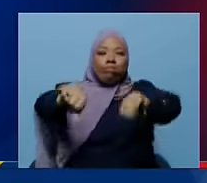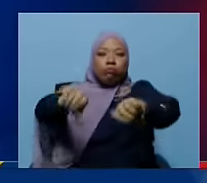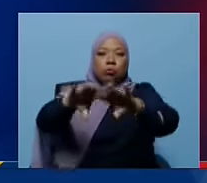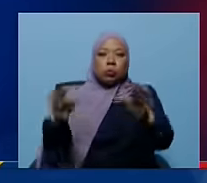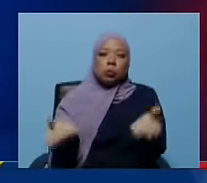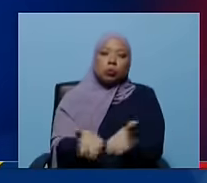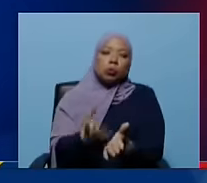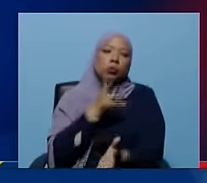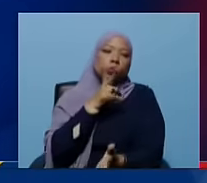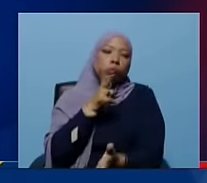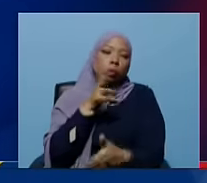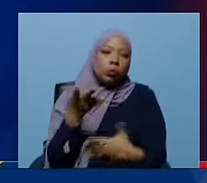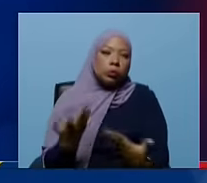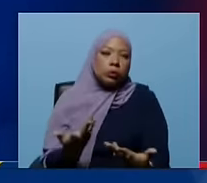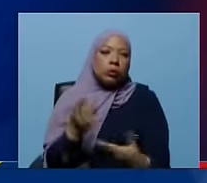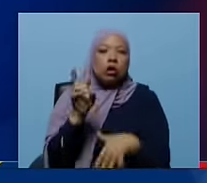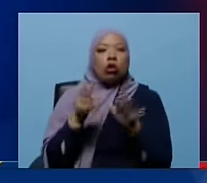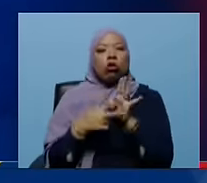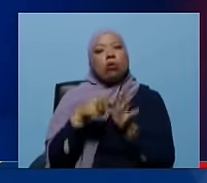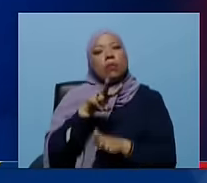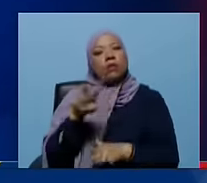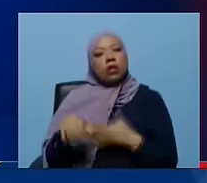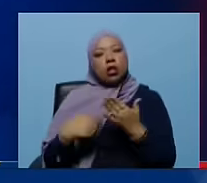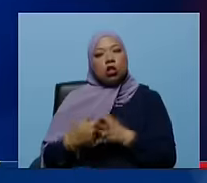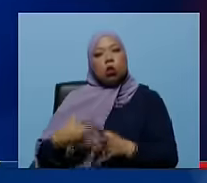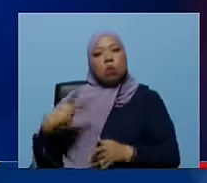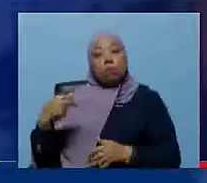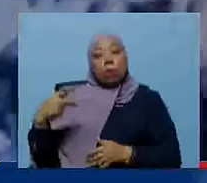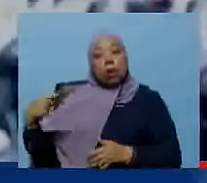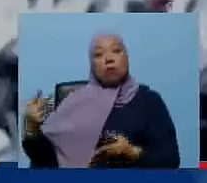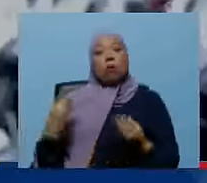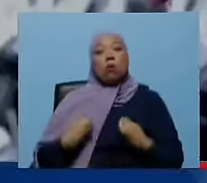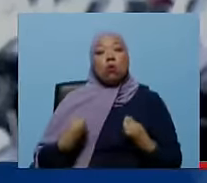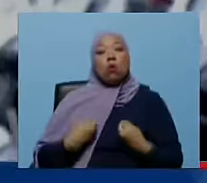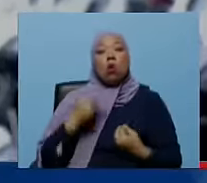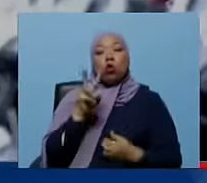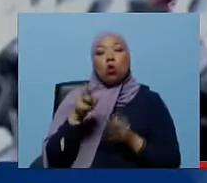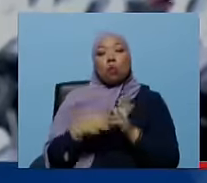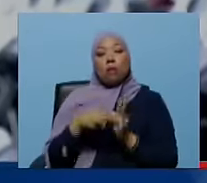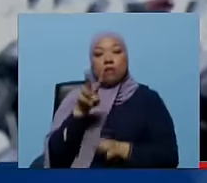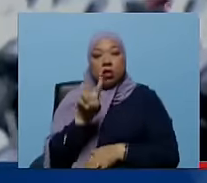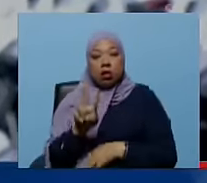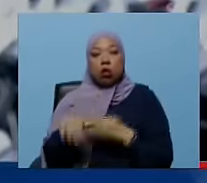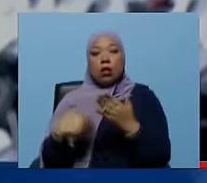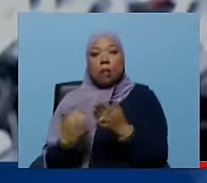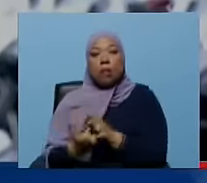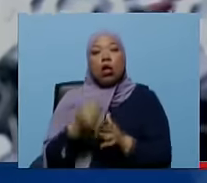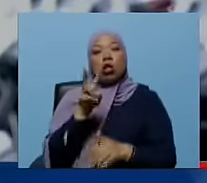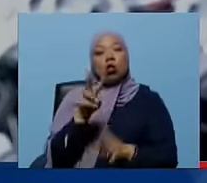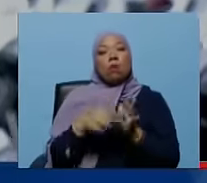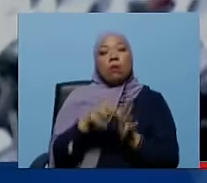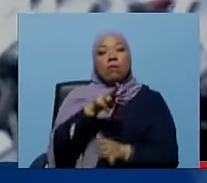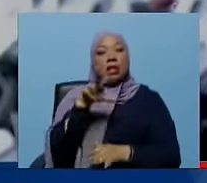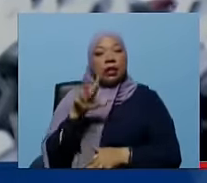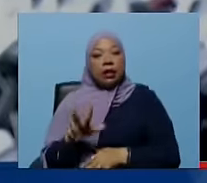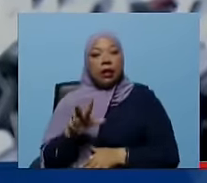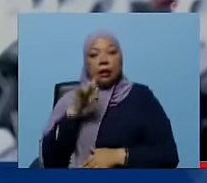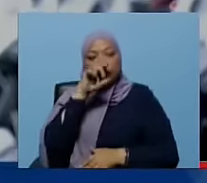vivido aquí, en el año 2022, Tejería, año 2023, Cumanacoa, y por eso hemos